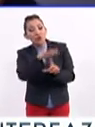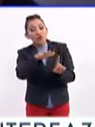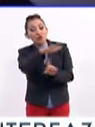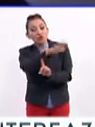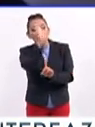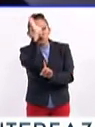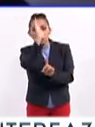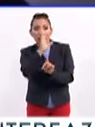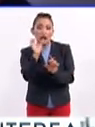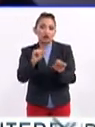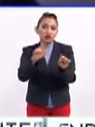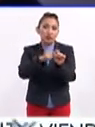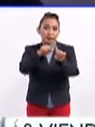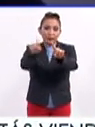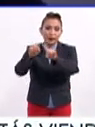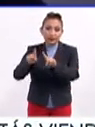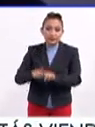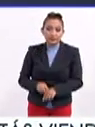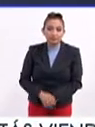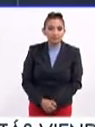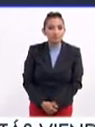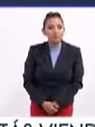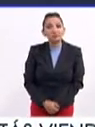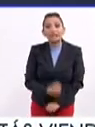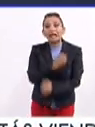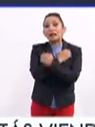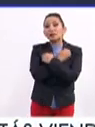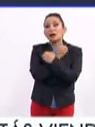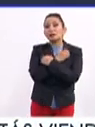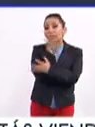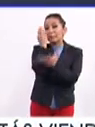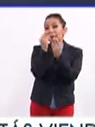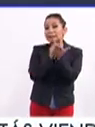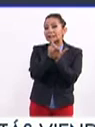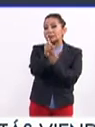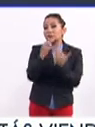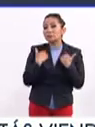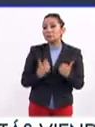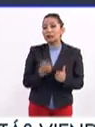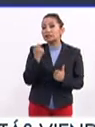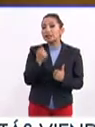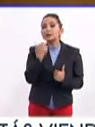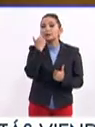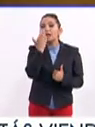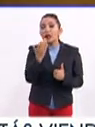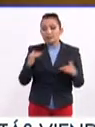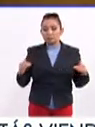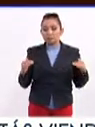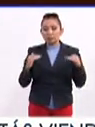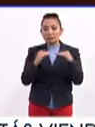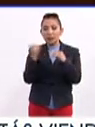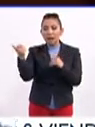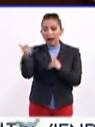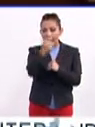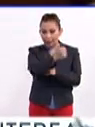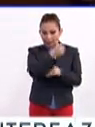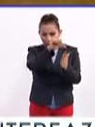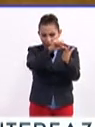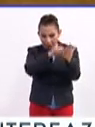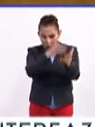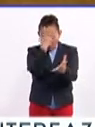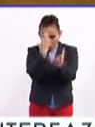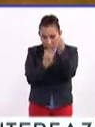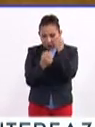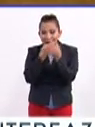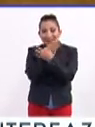contextos culturales y sociales variados. La educación en derechos humanos trata de lograr la asimilación de cada uno de los artículos